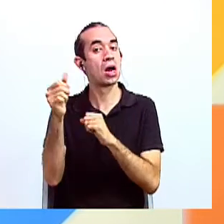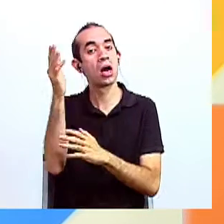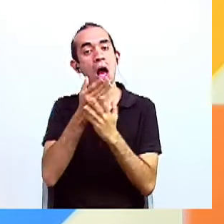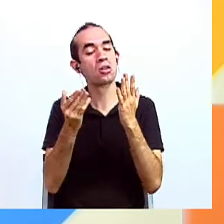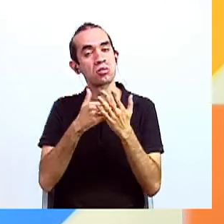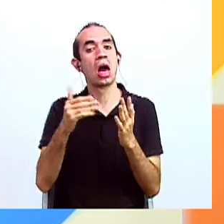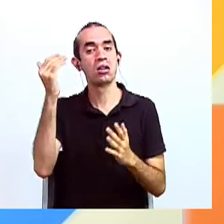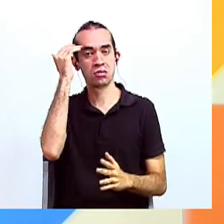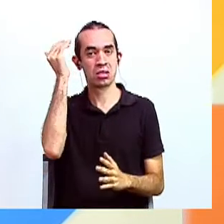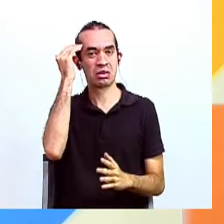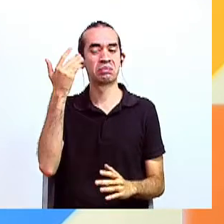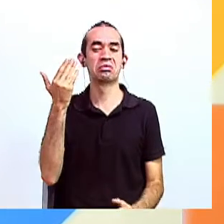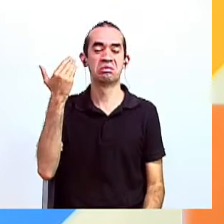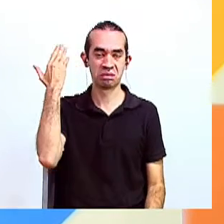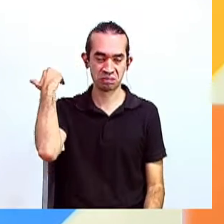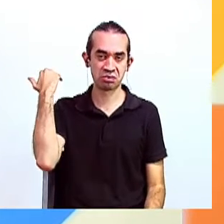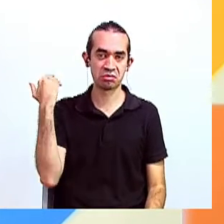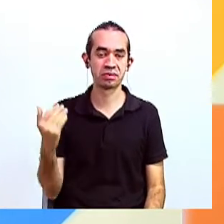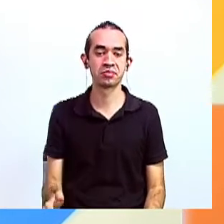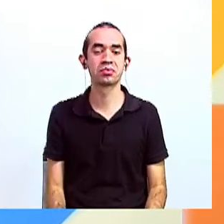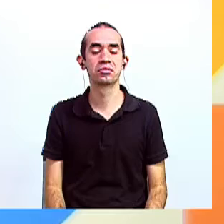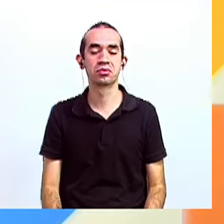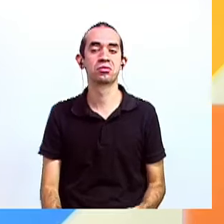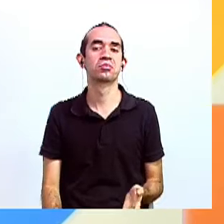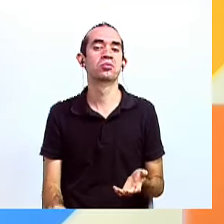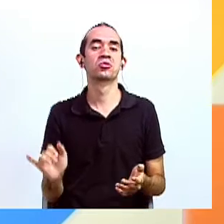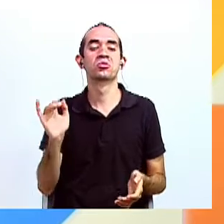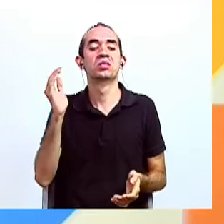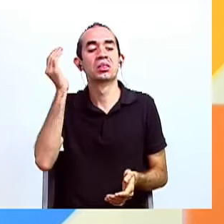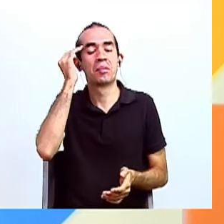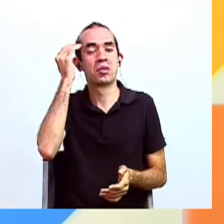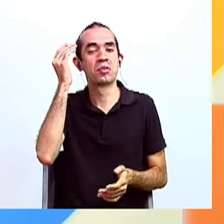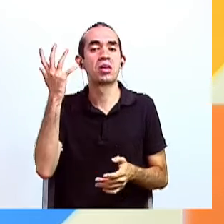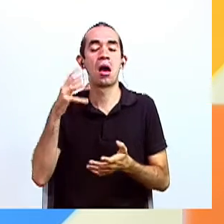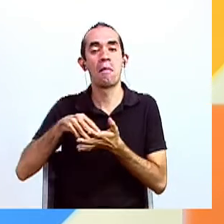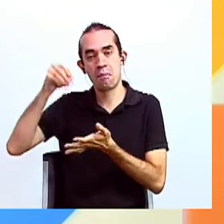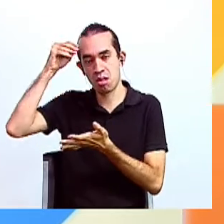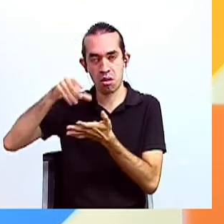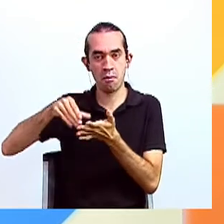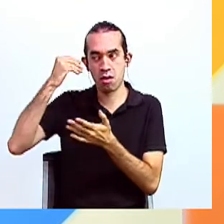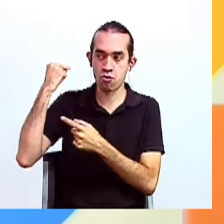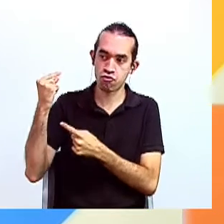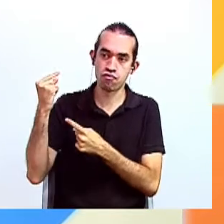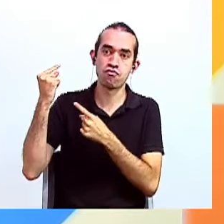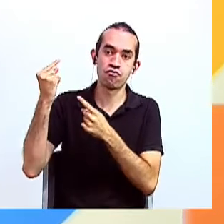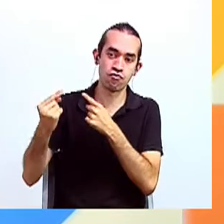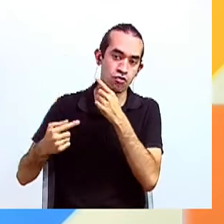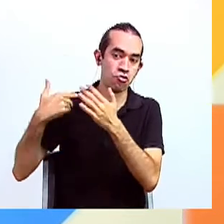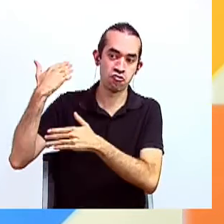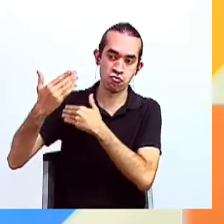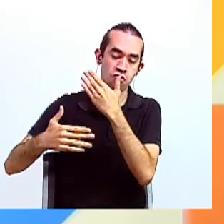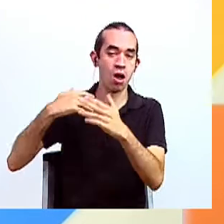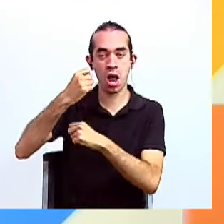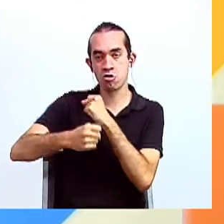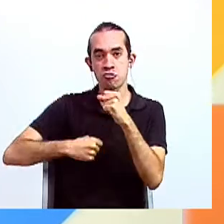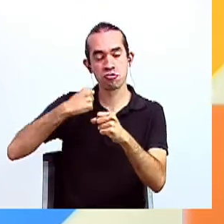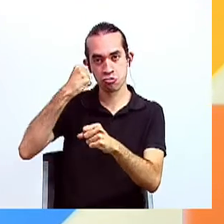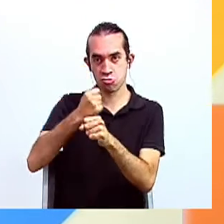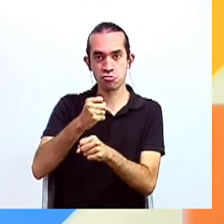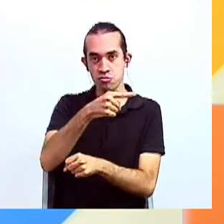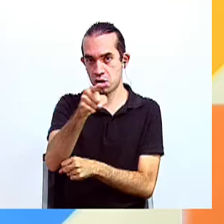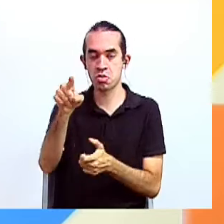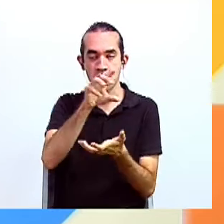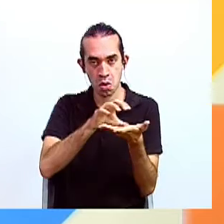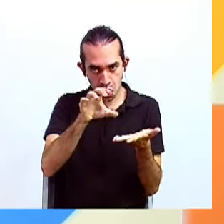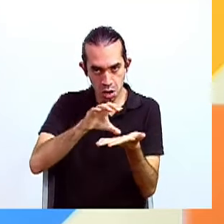algunos conocimientos previos, conocimientos que han ido adquiriendo durante estos años que ustedes han estado en la